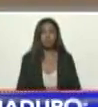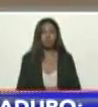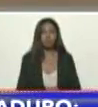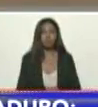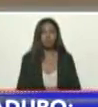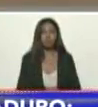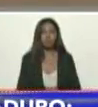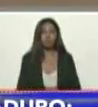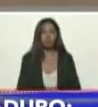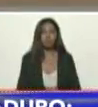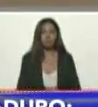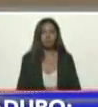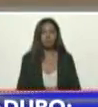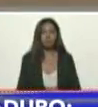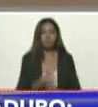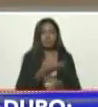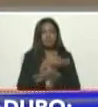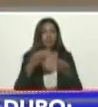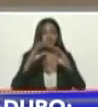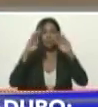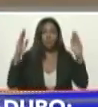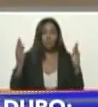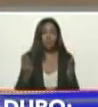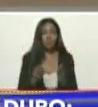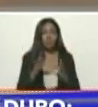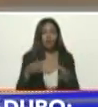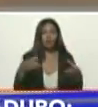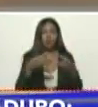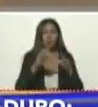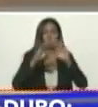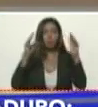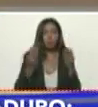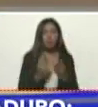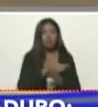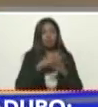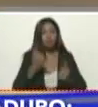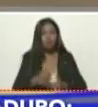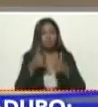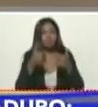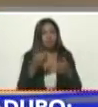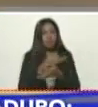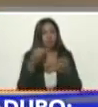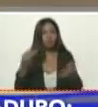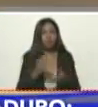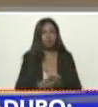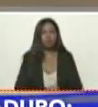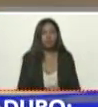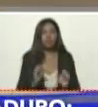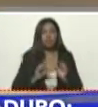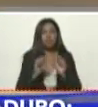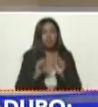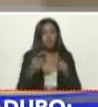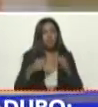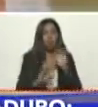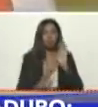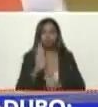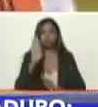Tremendo Mundial. La selección nacional jugó fuerte, bien. y sigue creciendo.